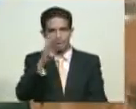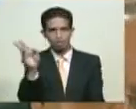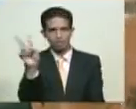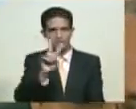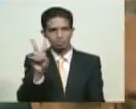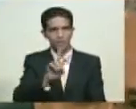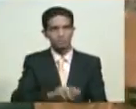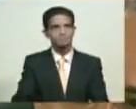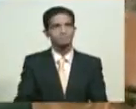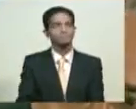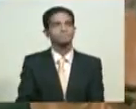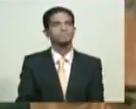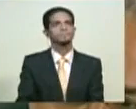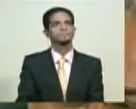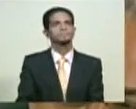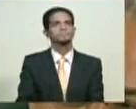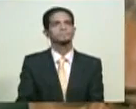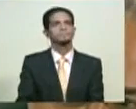Para. Micrófono, por favor.